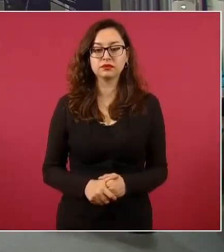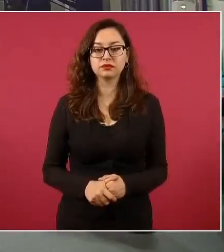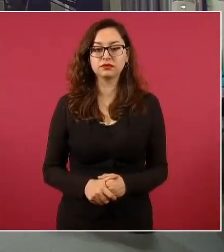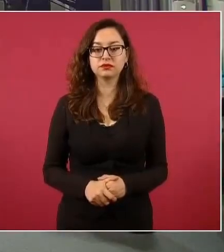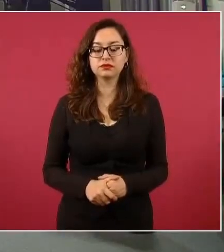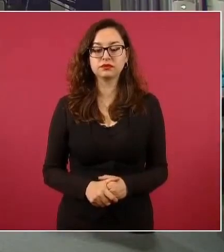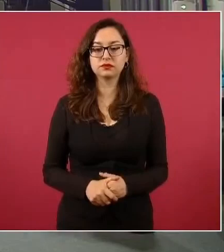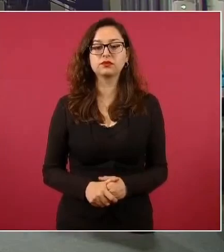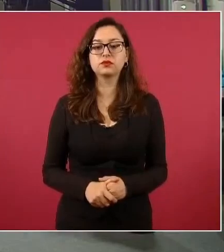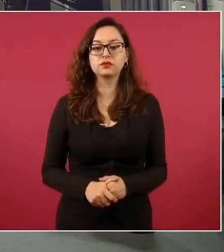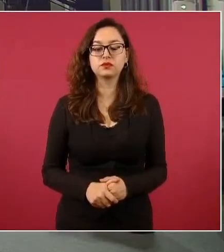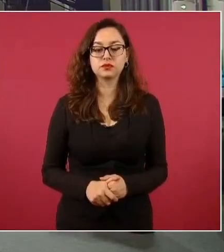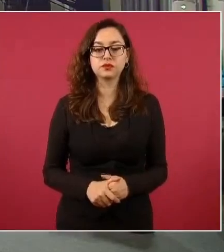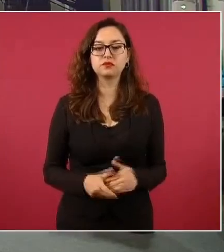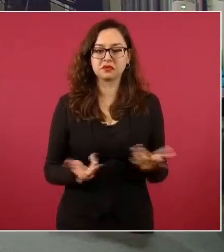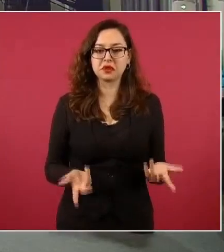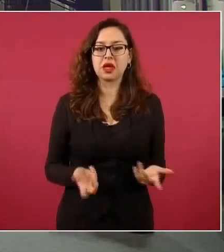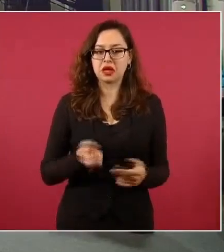Sí se puede